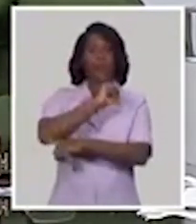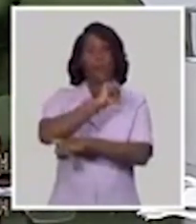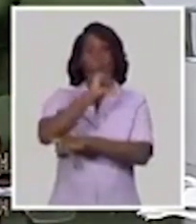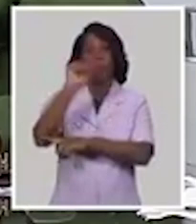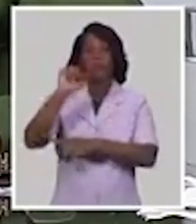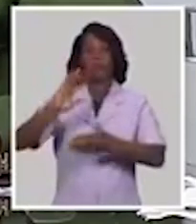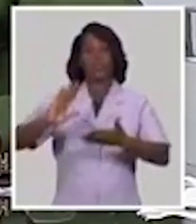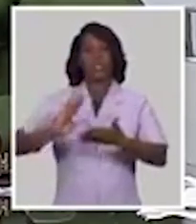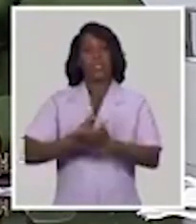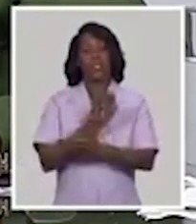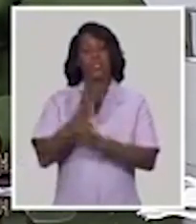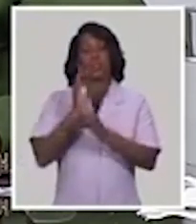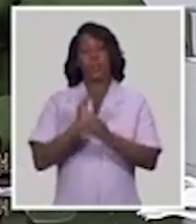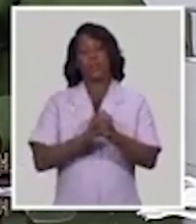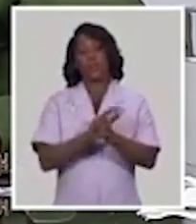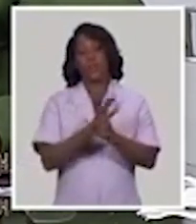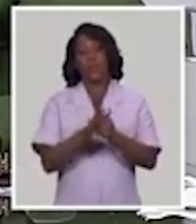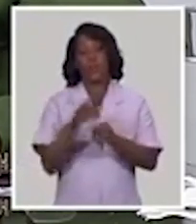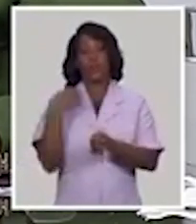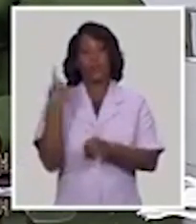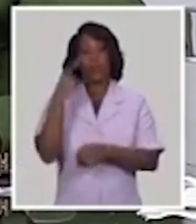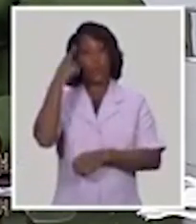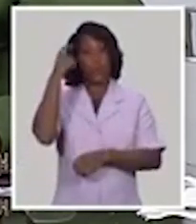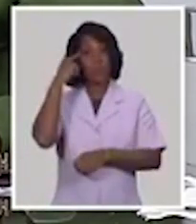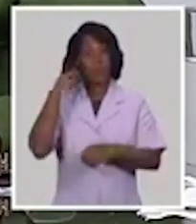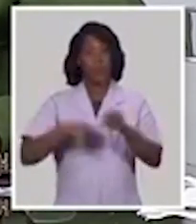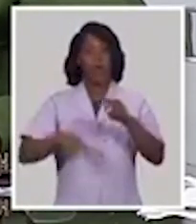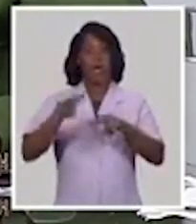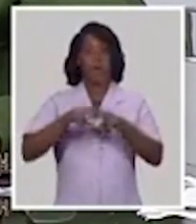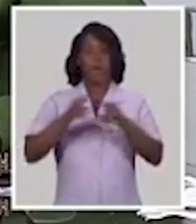de siempre, tenemos la seguridad que una vez más La